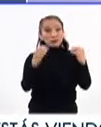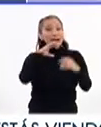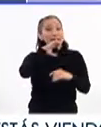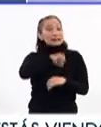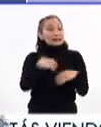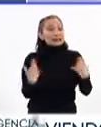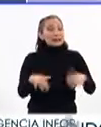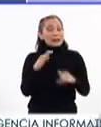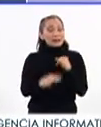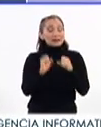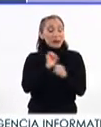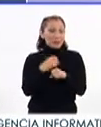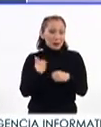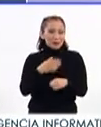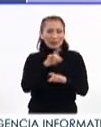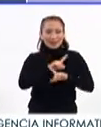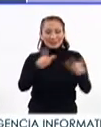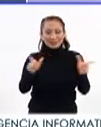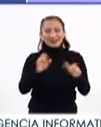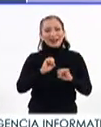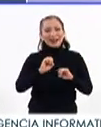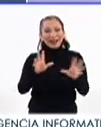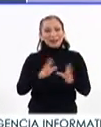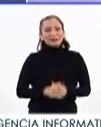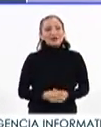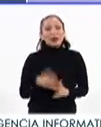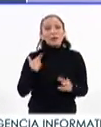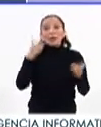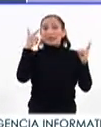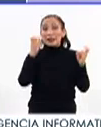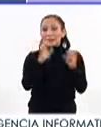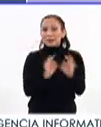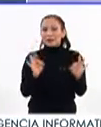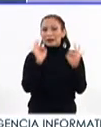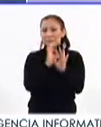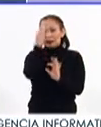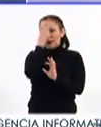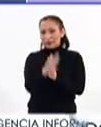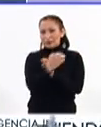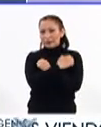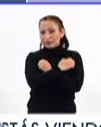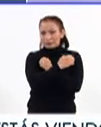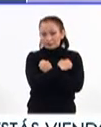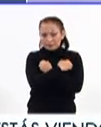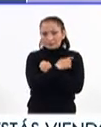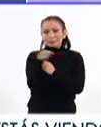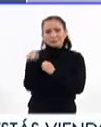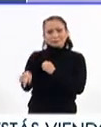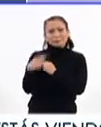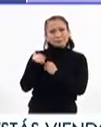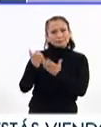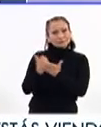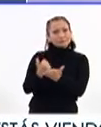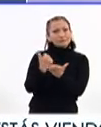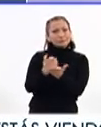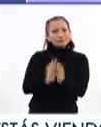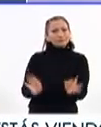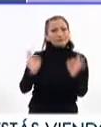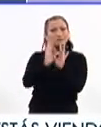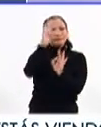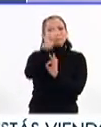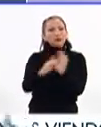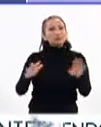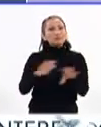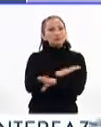en este fin de semana, pero bueno, estamos listos, por supuesto, con un tema relevante. Sabemos que la educación es uno de los motores fundamentales